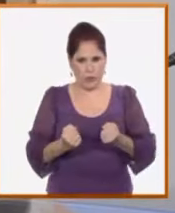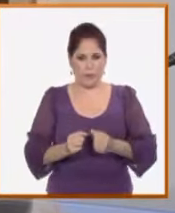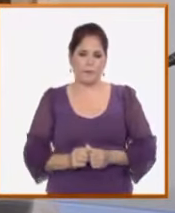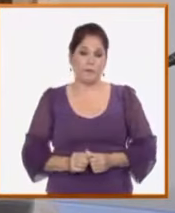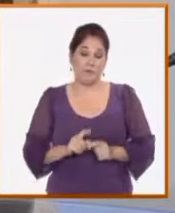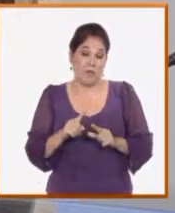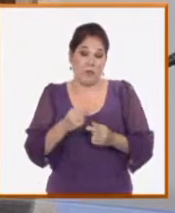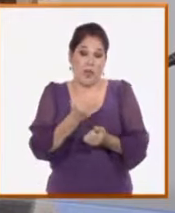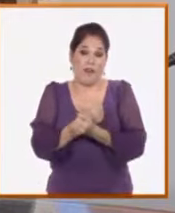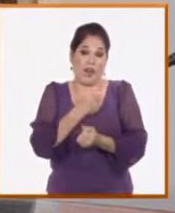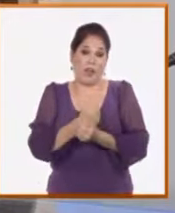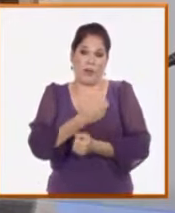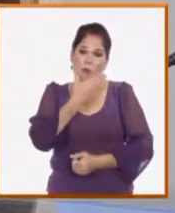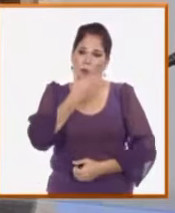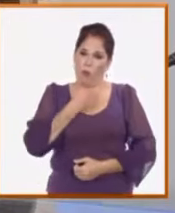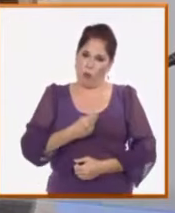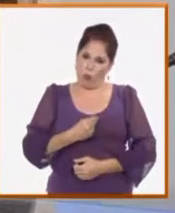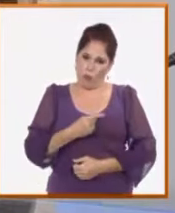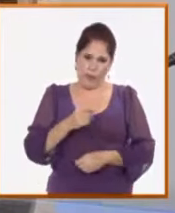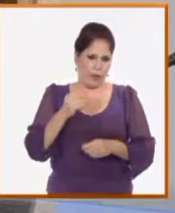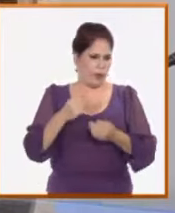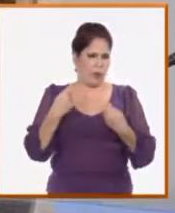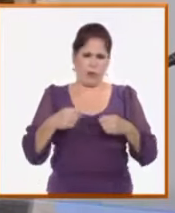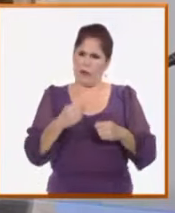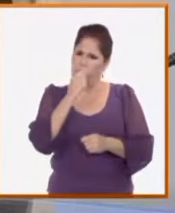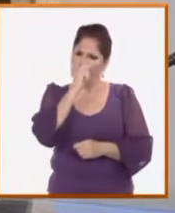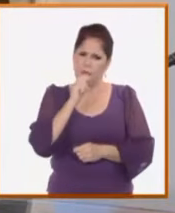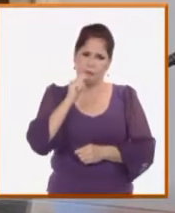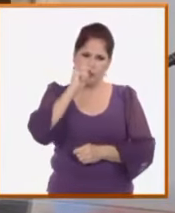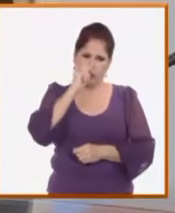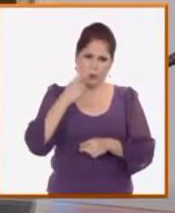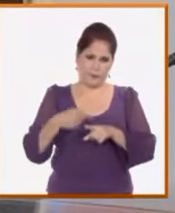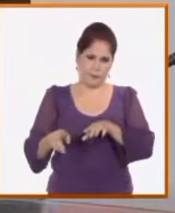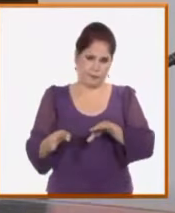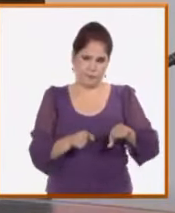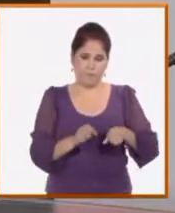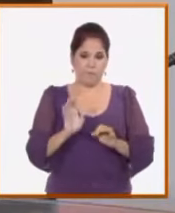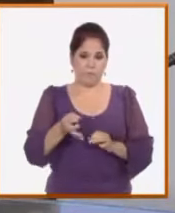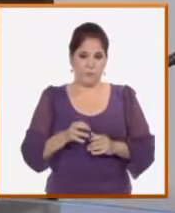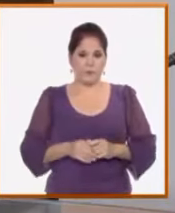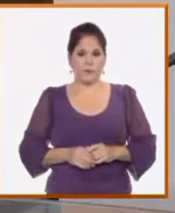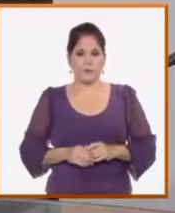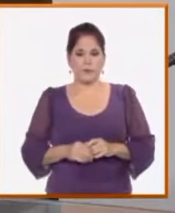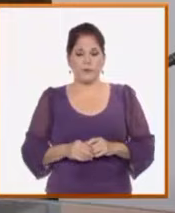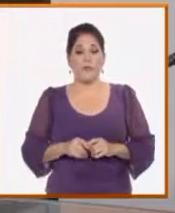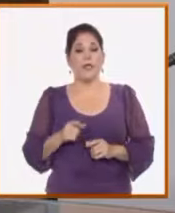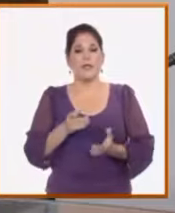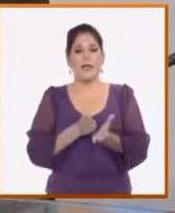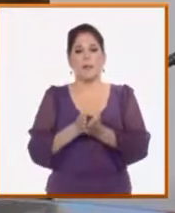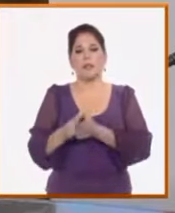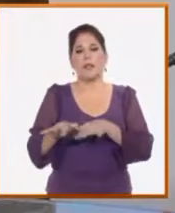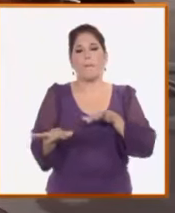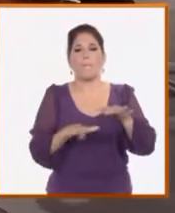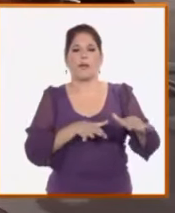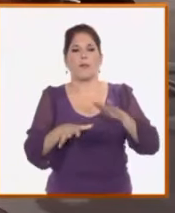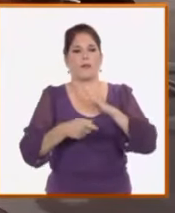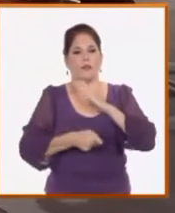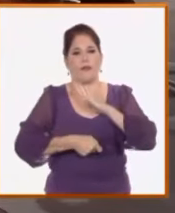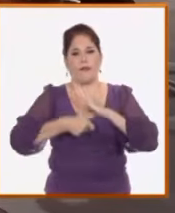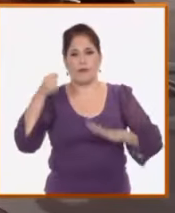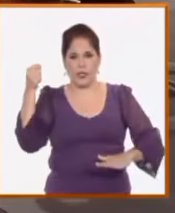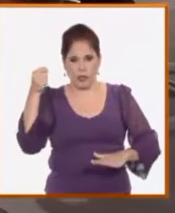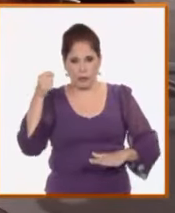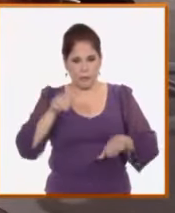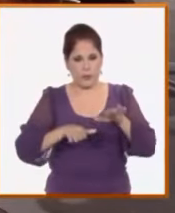veneno a la juventud por en este mismo mmo escenario se mantiene la preparación permanente